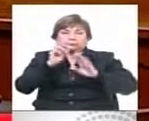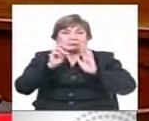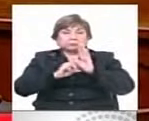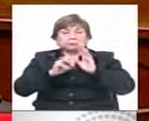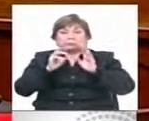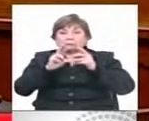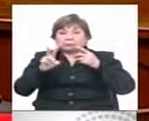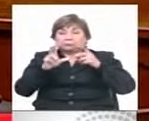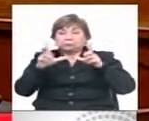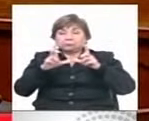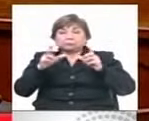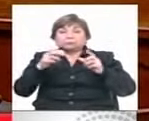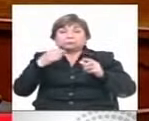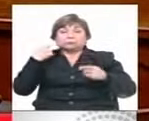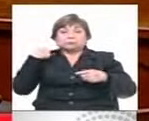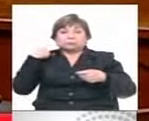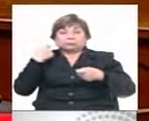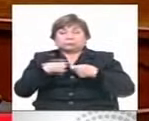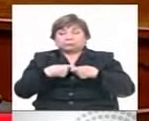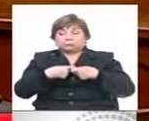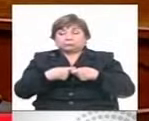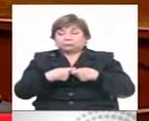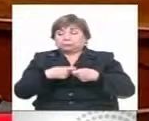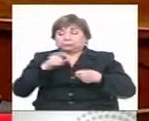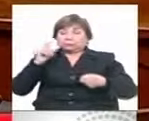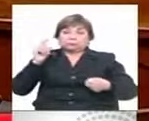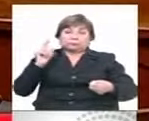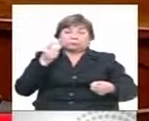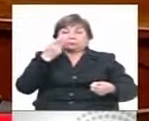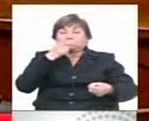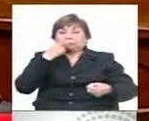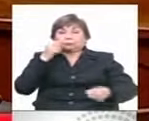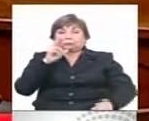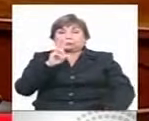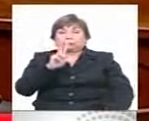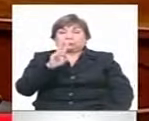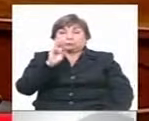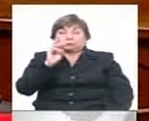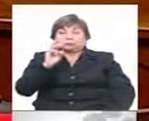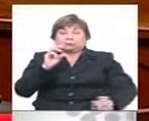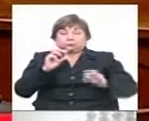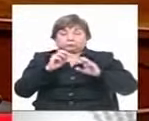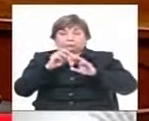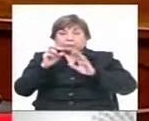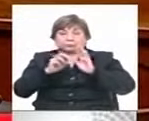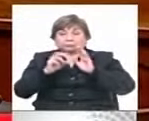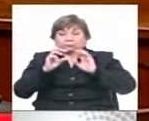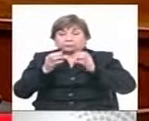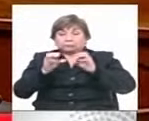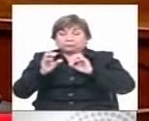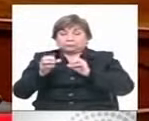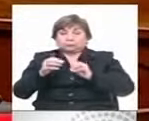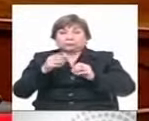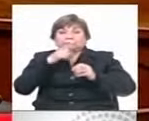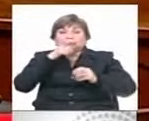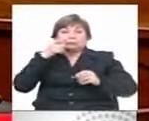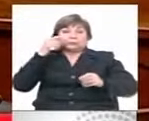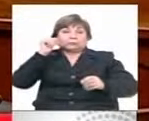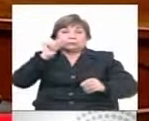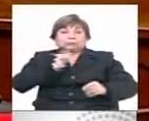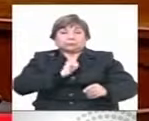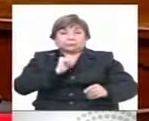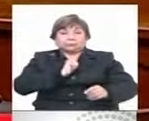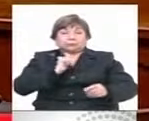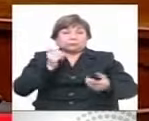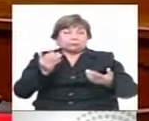televisión en castellano. Por primera vez, 26 programas de televisión en lengua originaria,